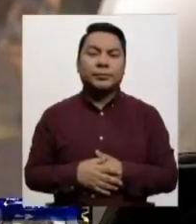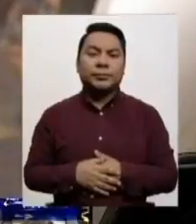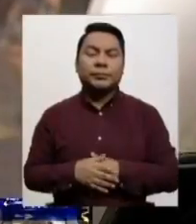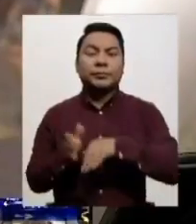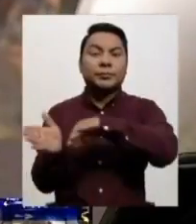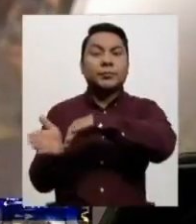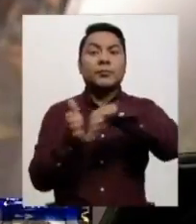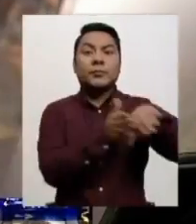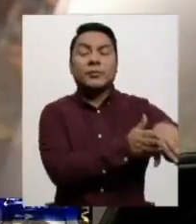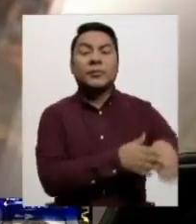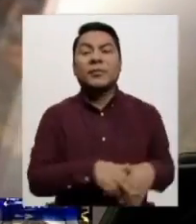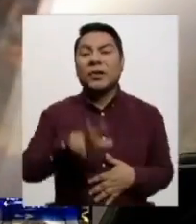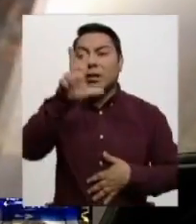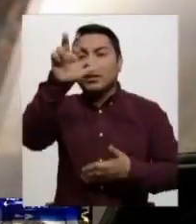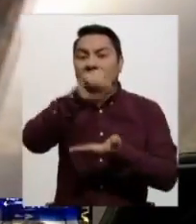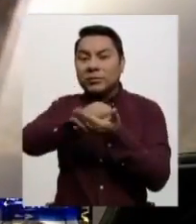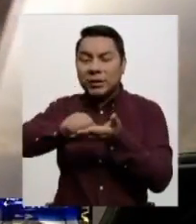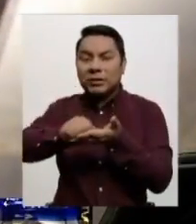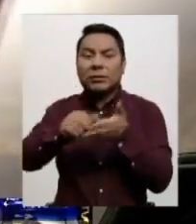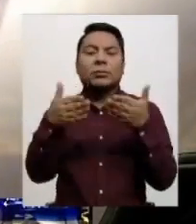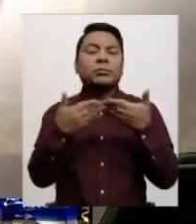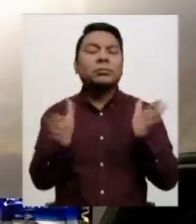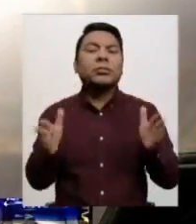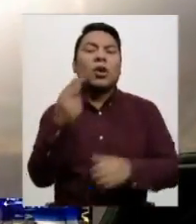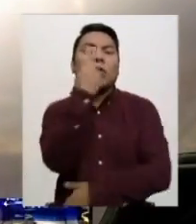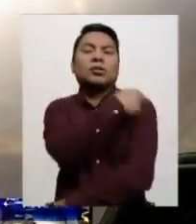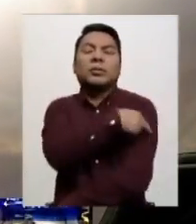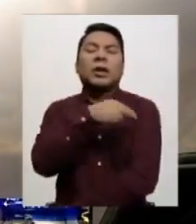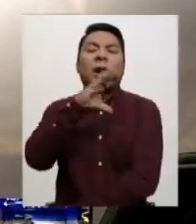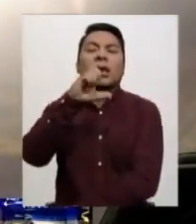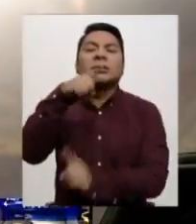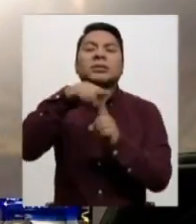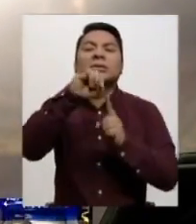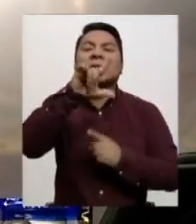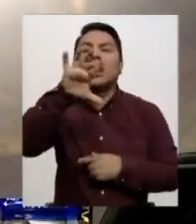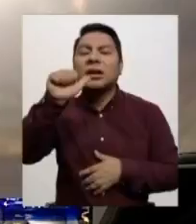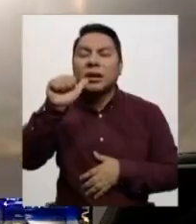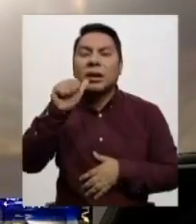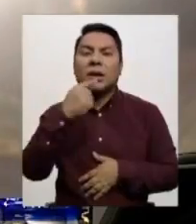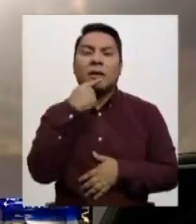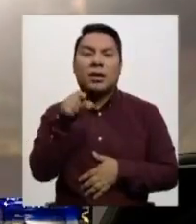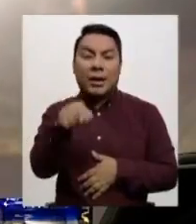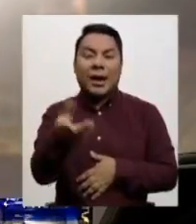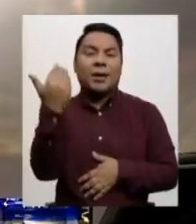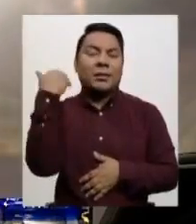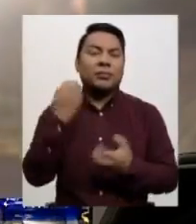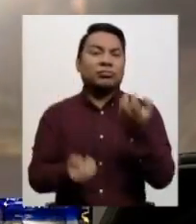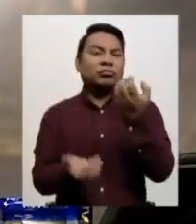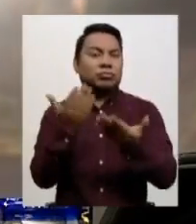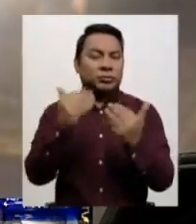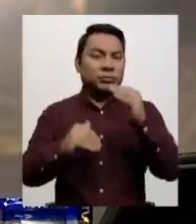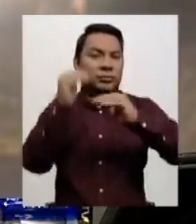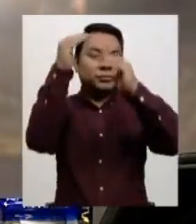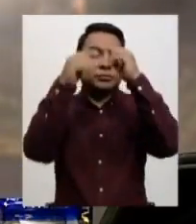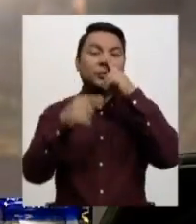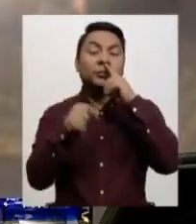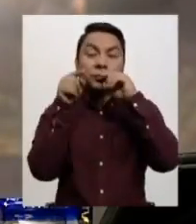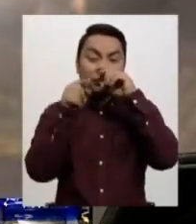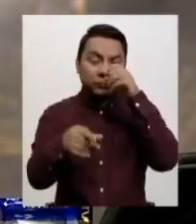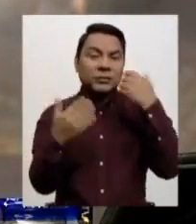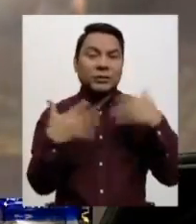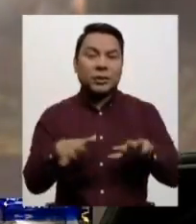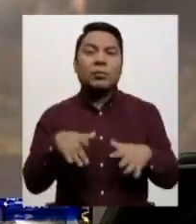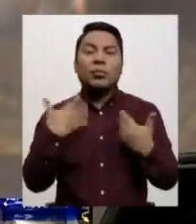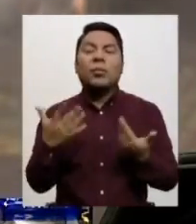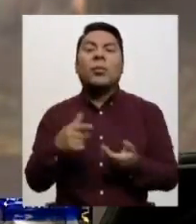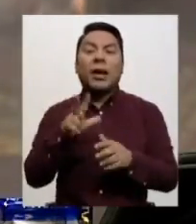luego de tres meses se reabre el hospital castilla que fue cerrado a causa del gran incendio en la galería nicolini este periodo sirvió para